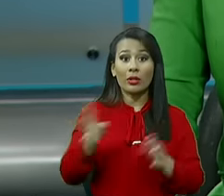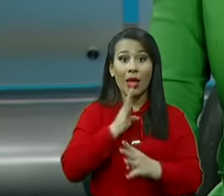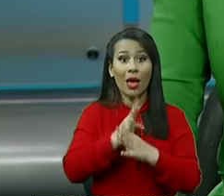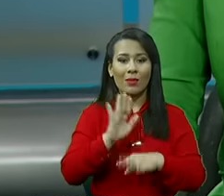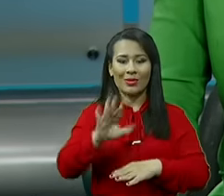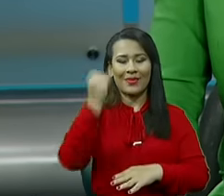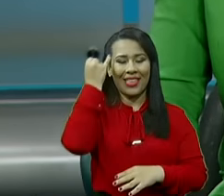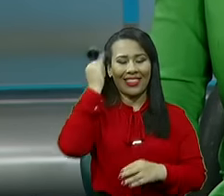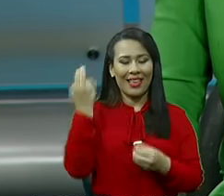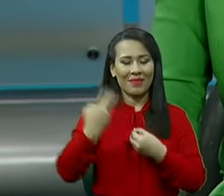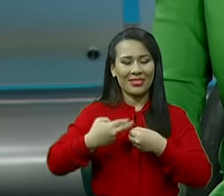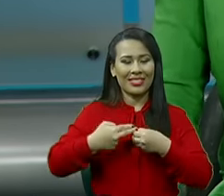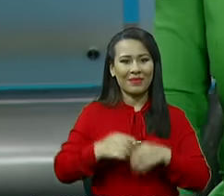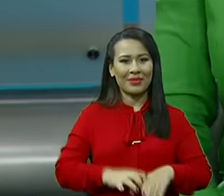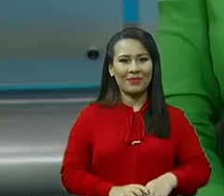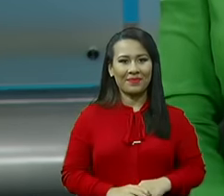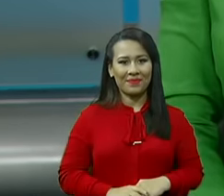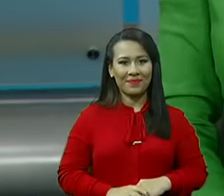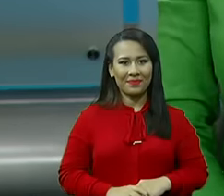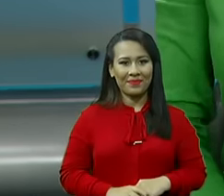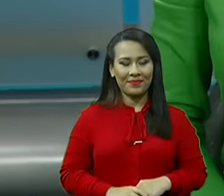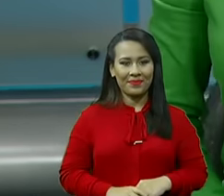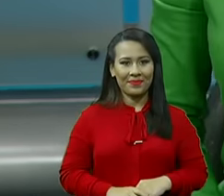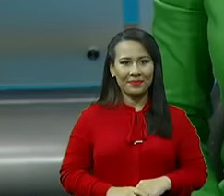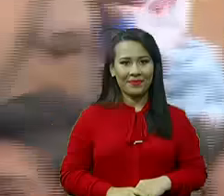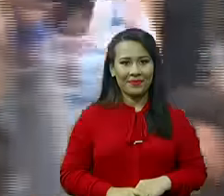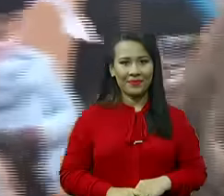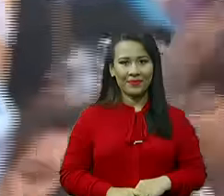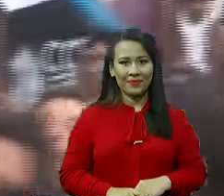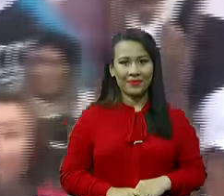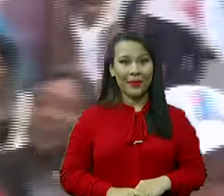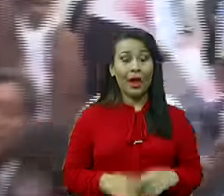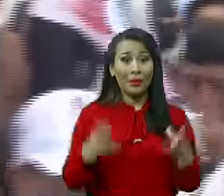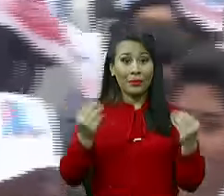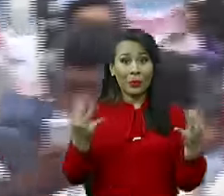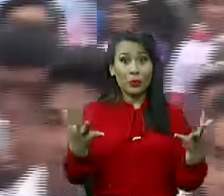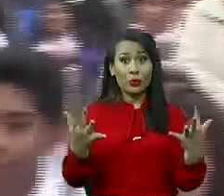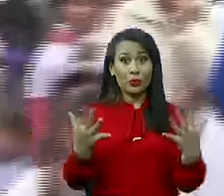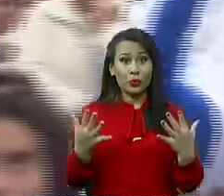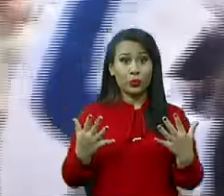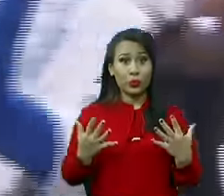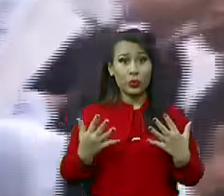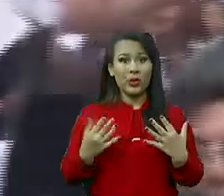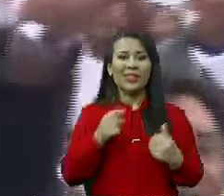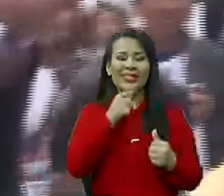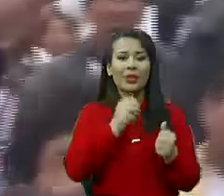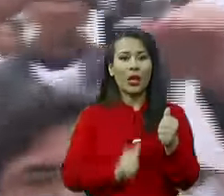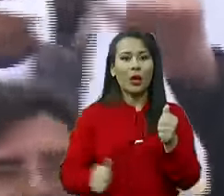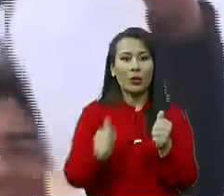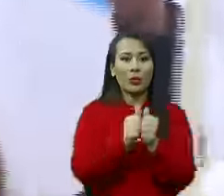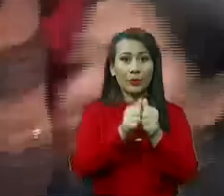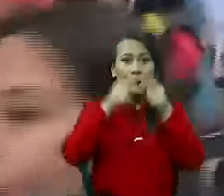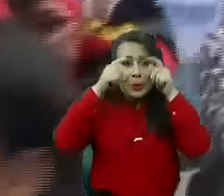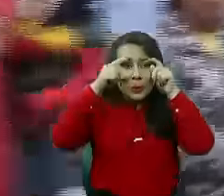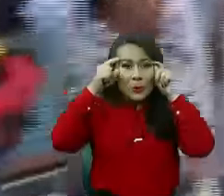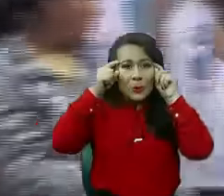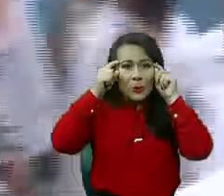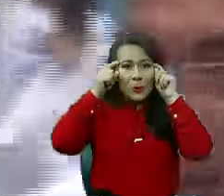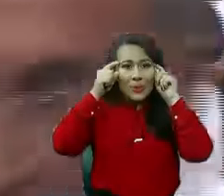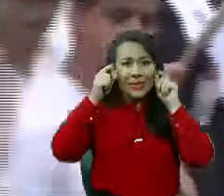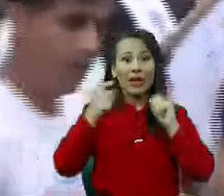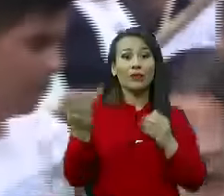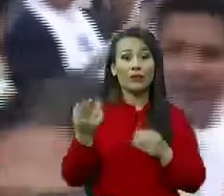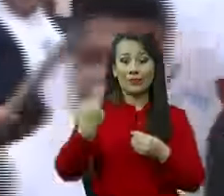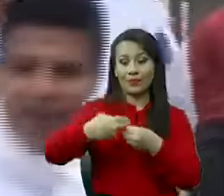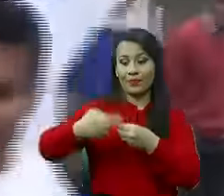propuestas de campaña no fue multitudinaria la Caravana que acompañó a Guillermo lazo en la provincia del carchi recorrieron las